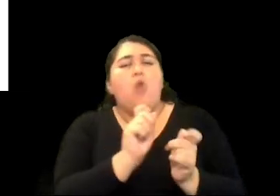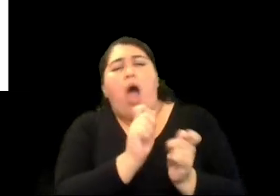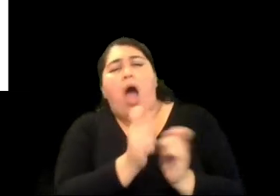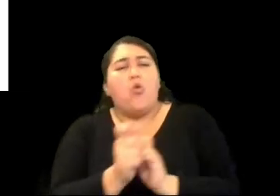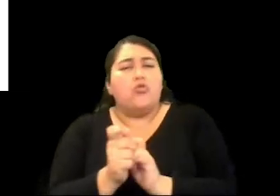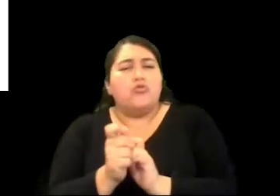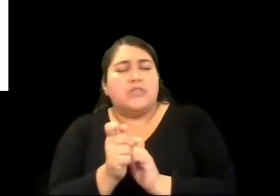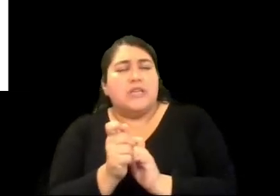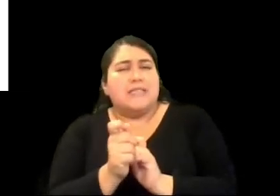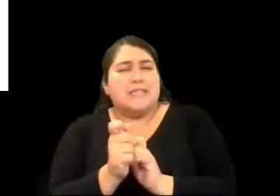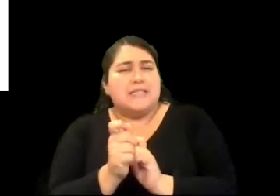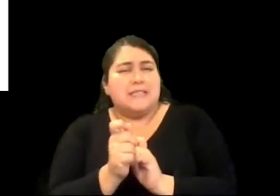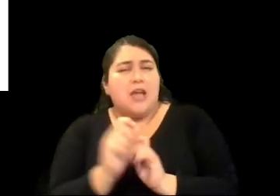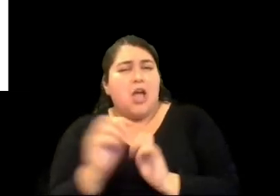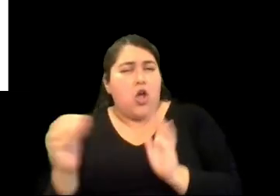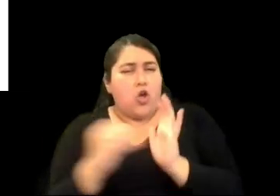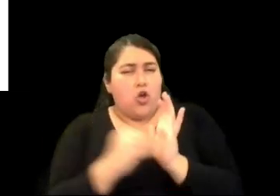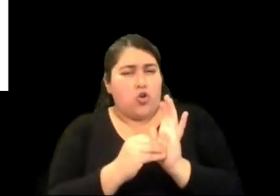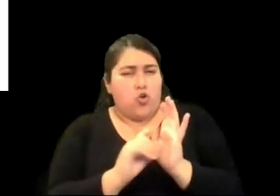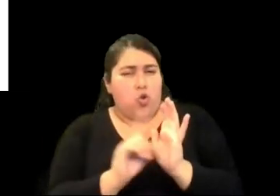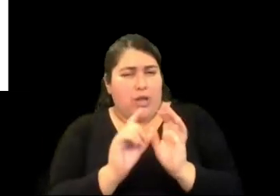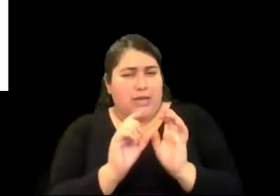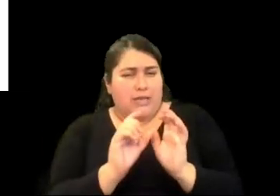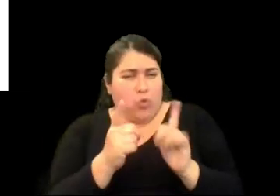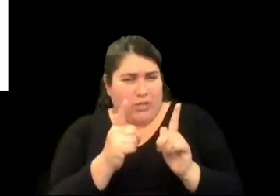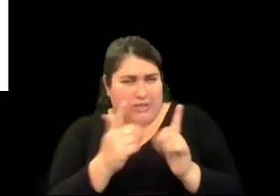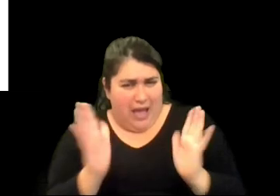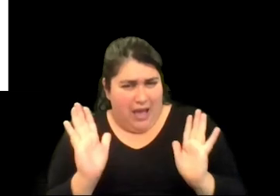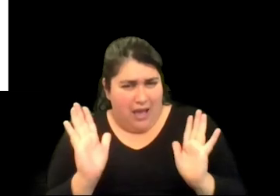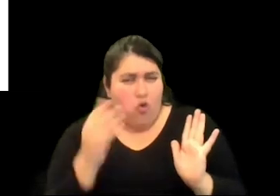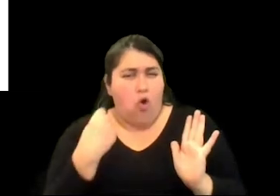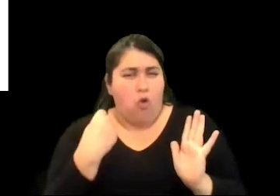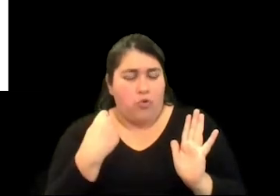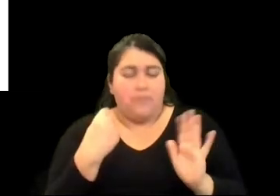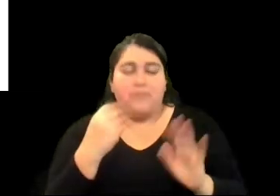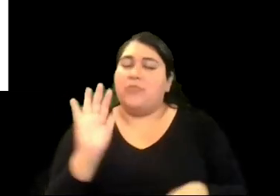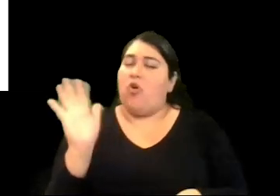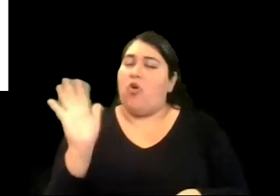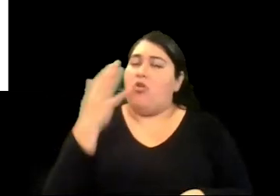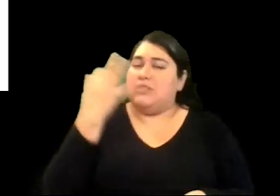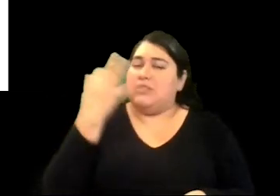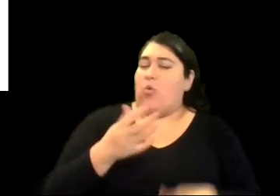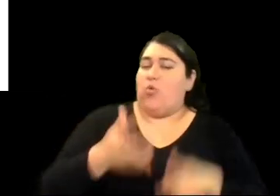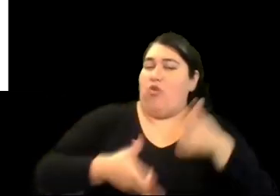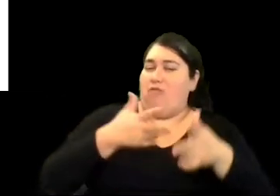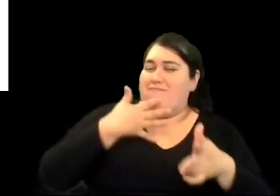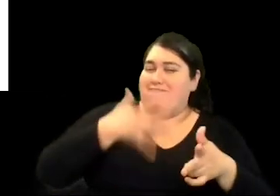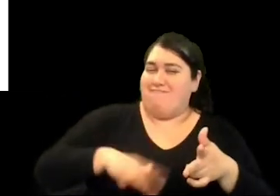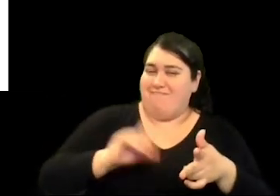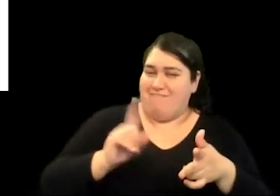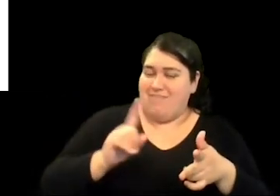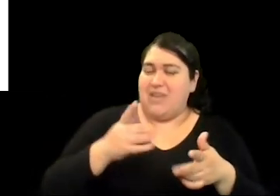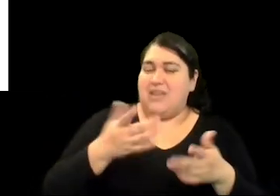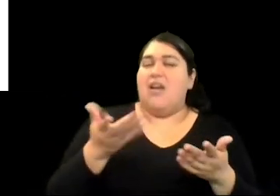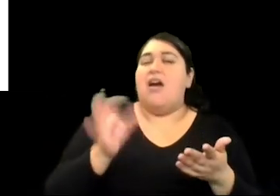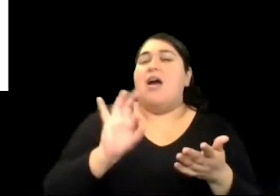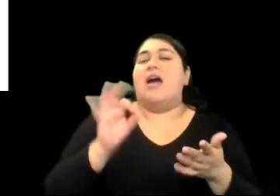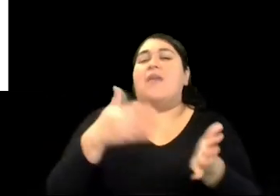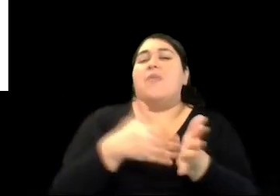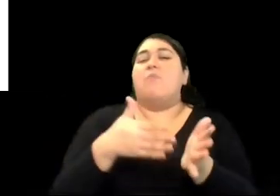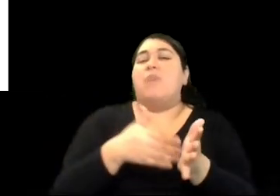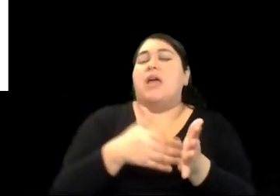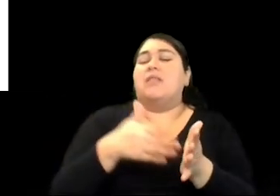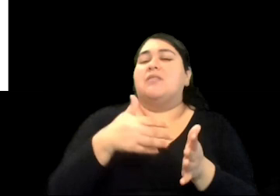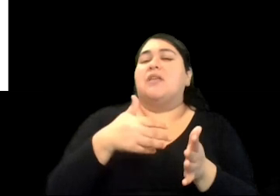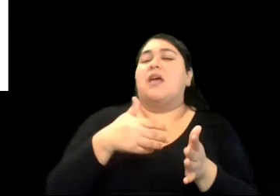quizás no me expresé bien. Yo lo que decía es que en unos regímenes donde tenemos el título 1 por moratoria, el título 2